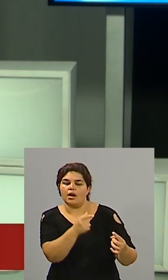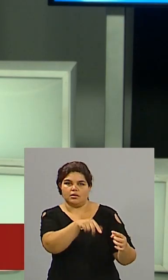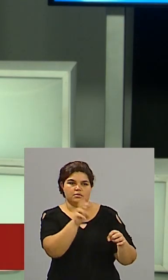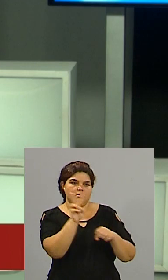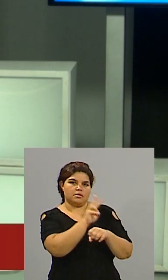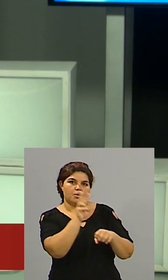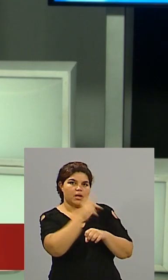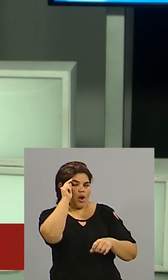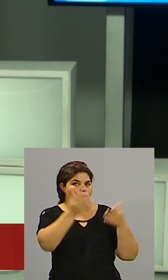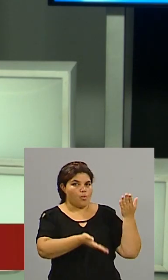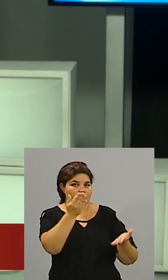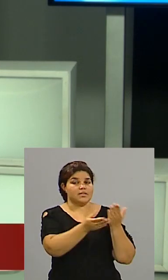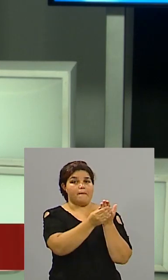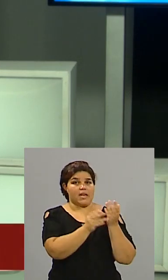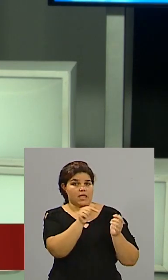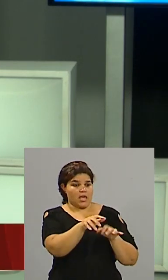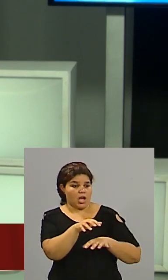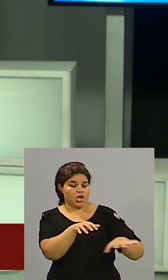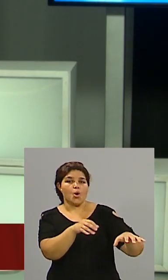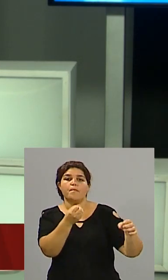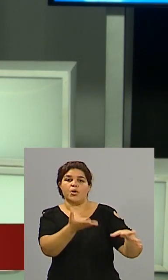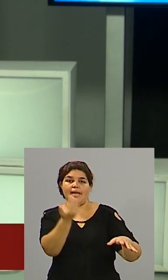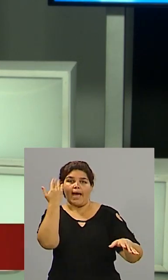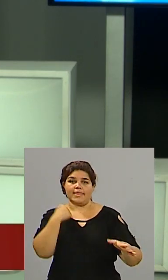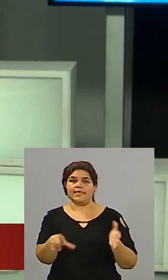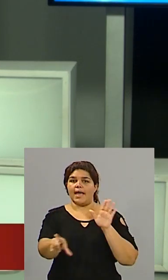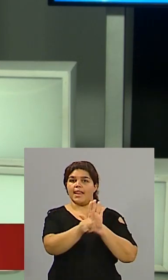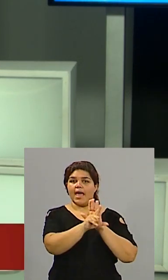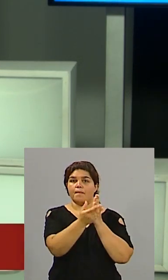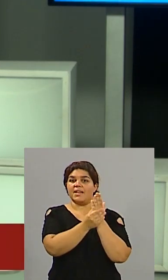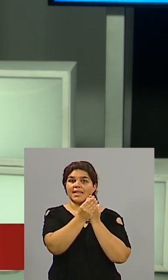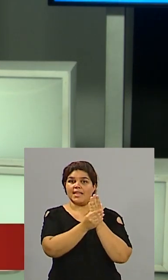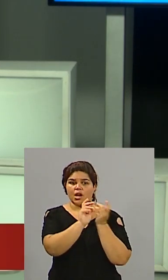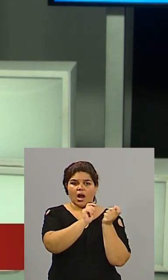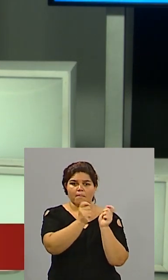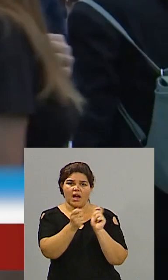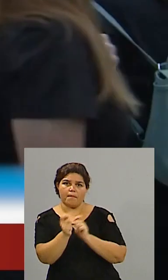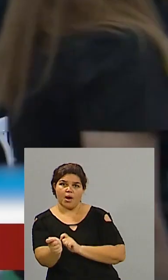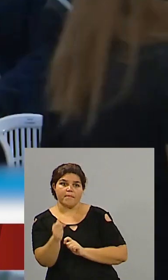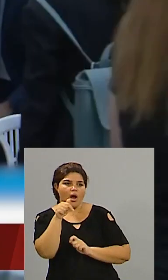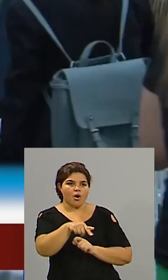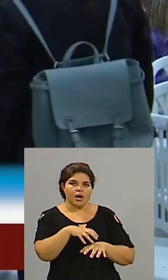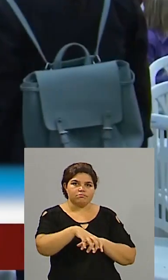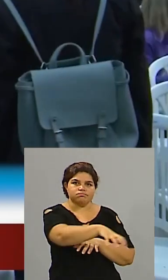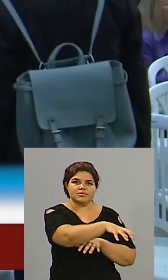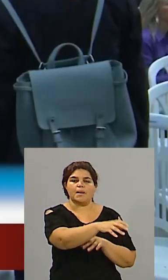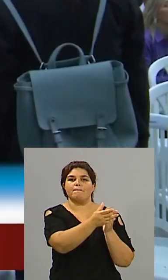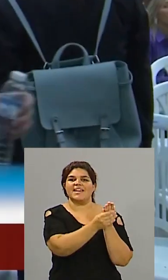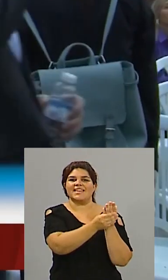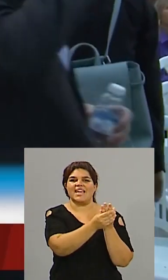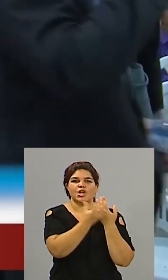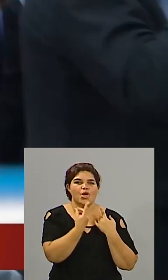partir de la modificación que se dio con la ley de ministerios y que, bueno, se conforma de otra manera el